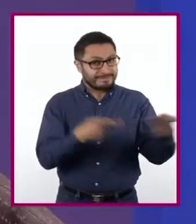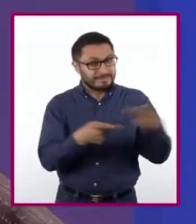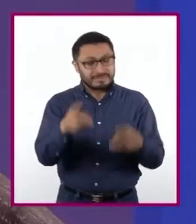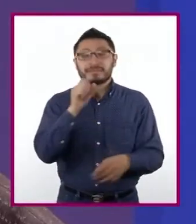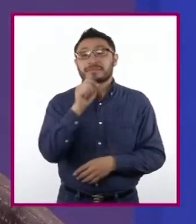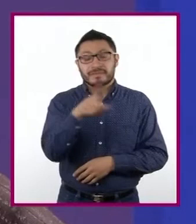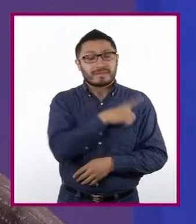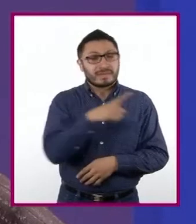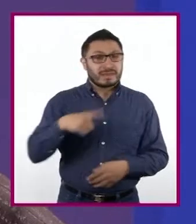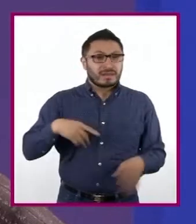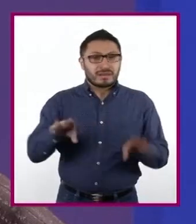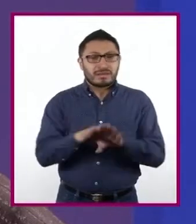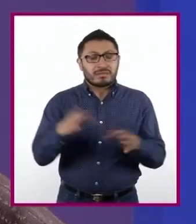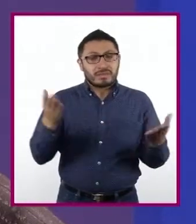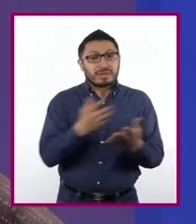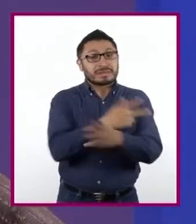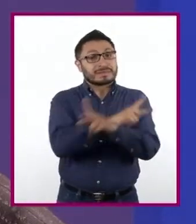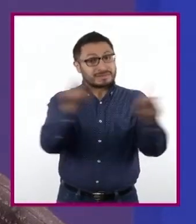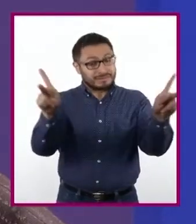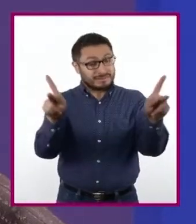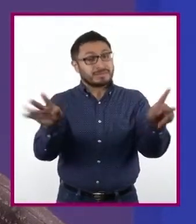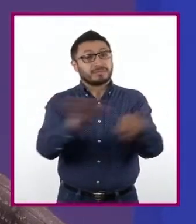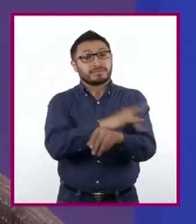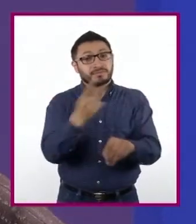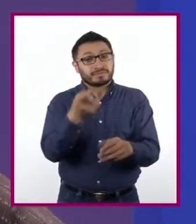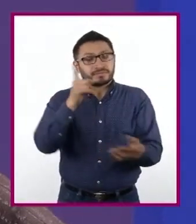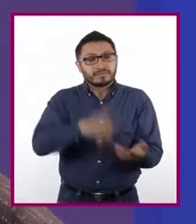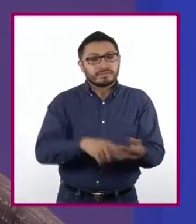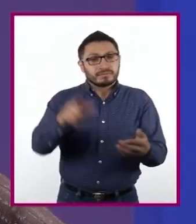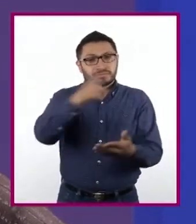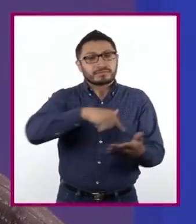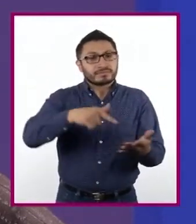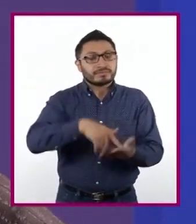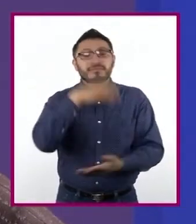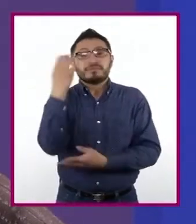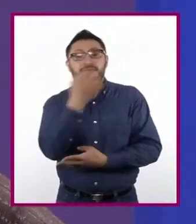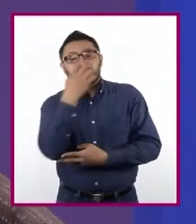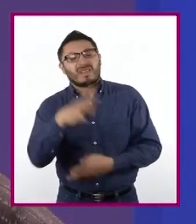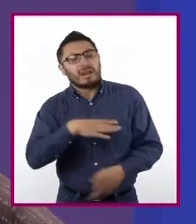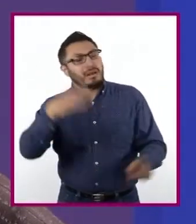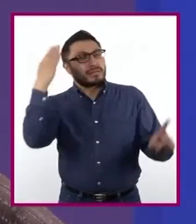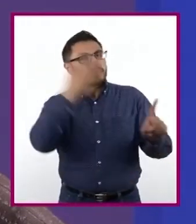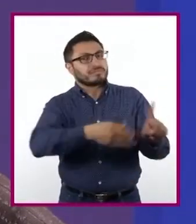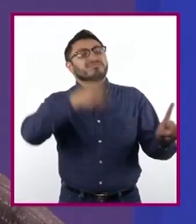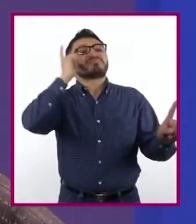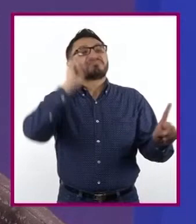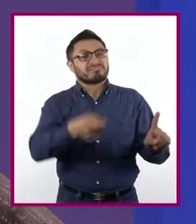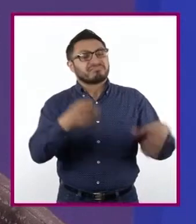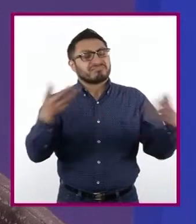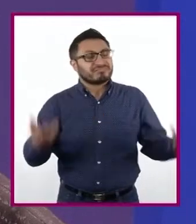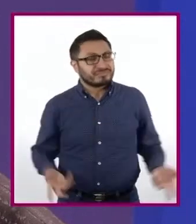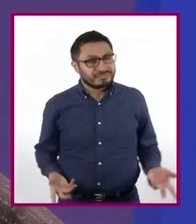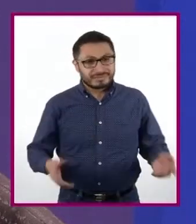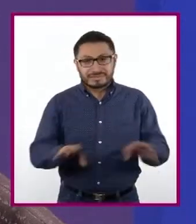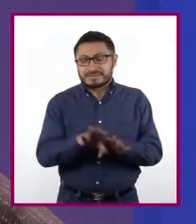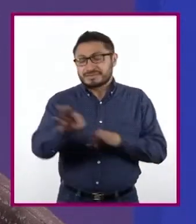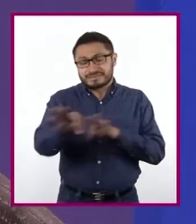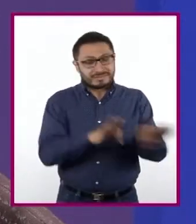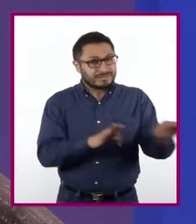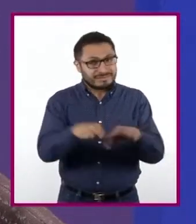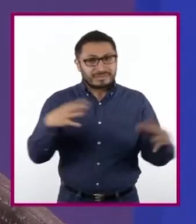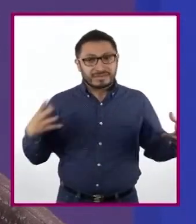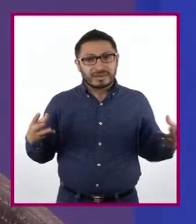también debe de realizarla el público, dado que en un ambiente escolar el objetivo de estos paneles es trabajar con